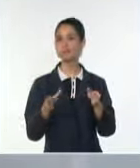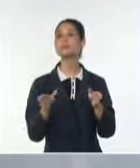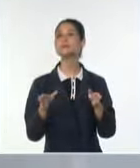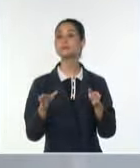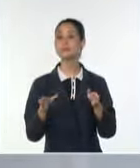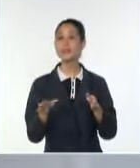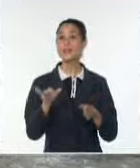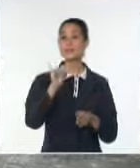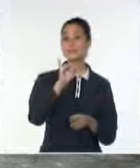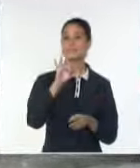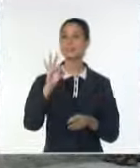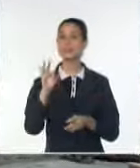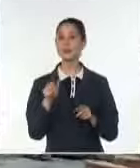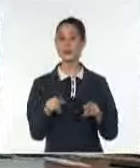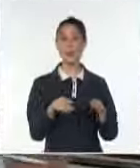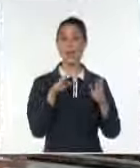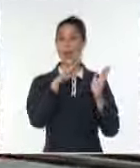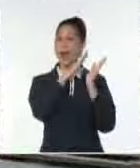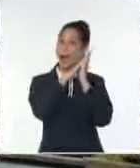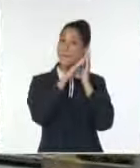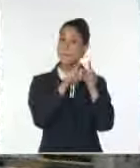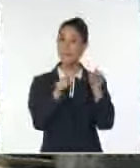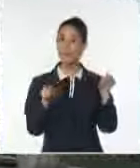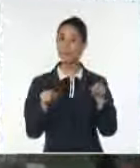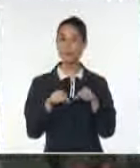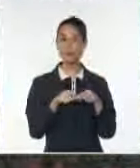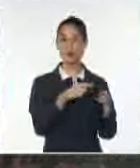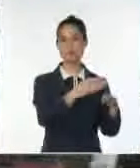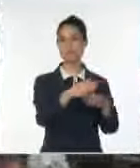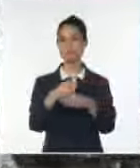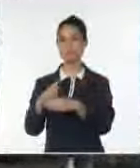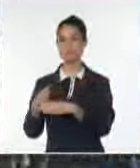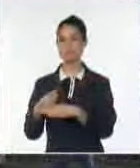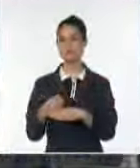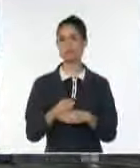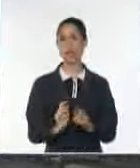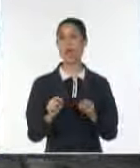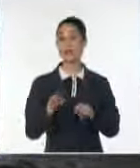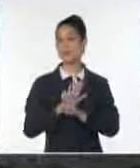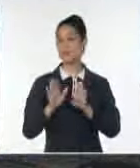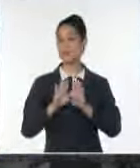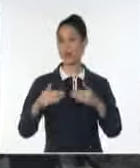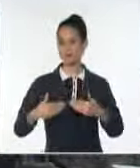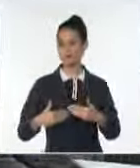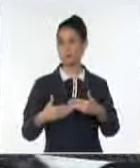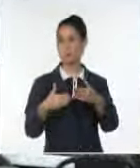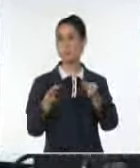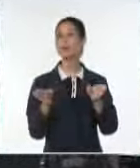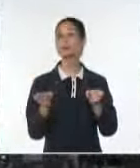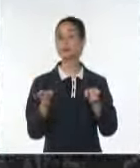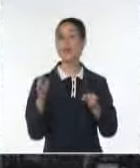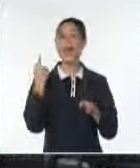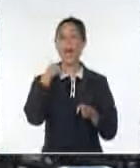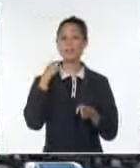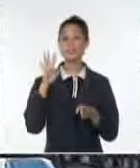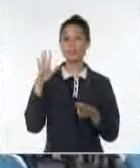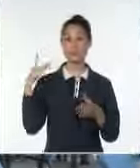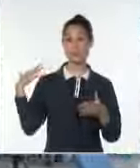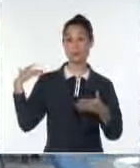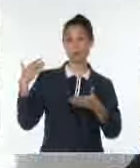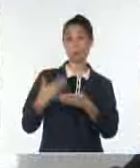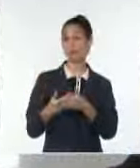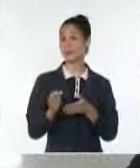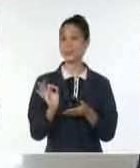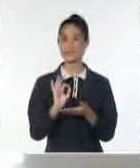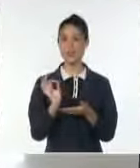124 habitaciones algo que no sucedía en esta instalación de la cadena Isla Azul desde hace 5 años es un